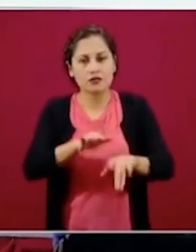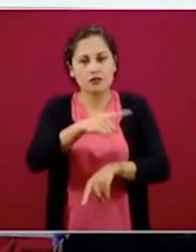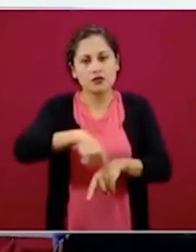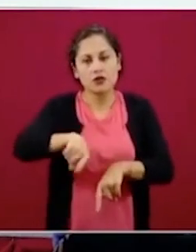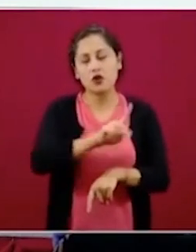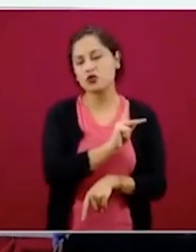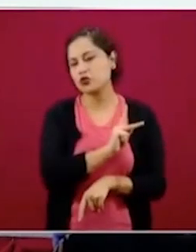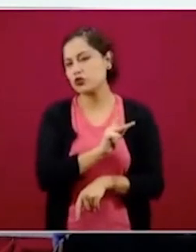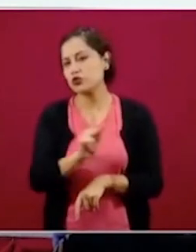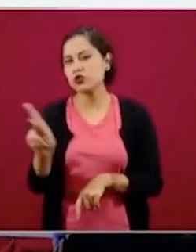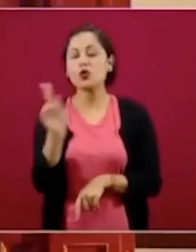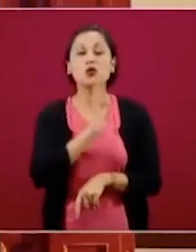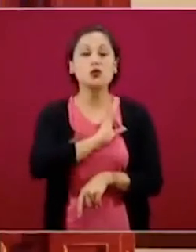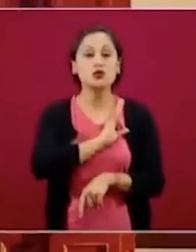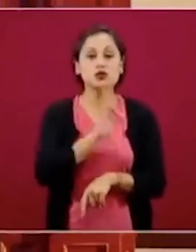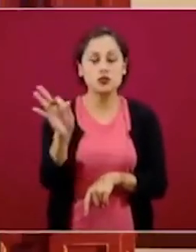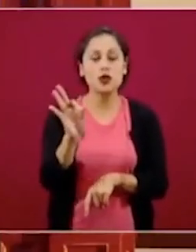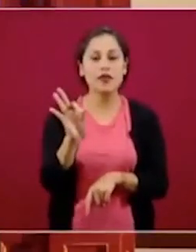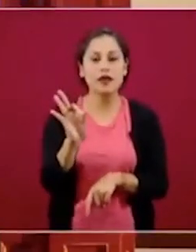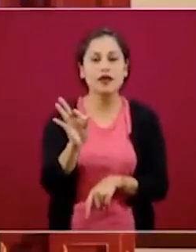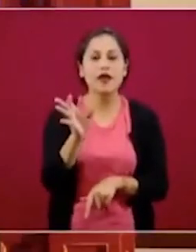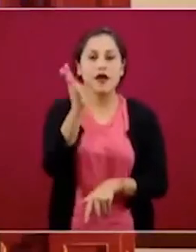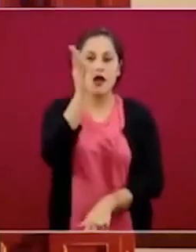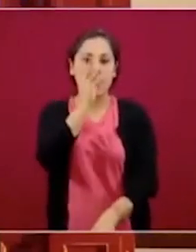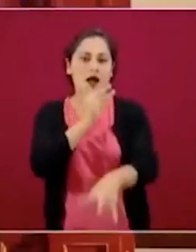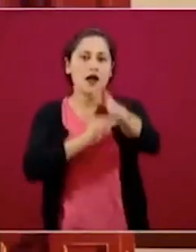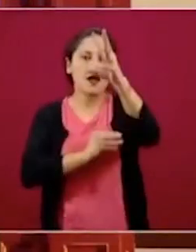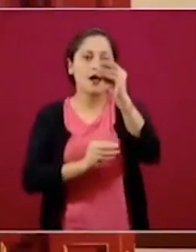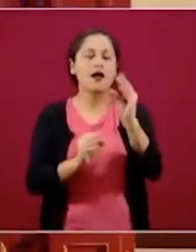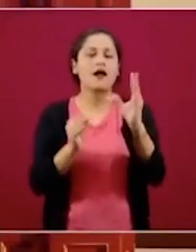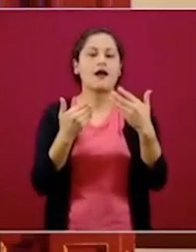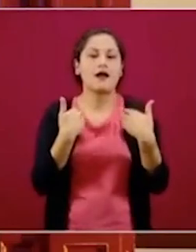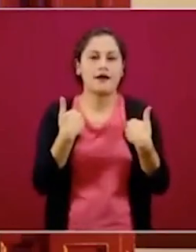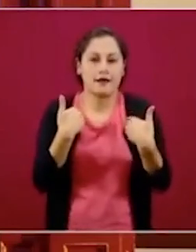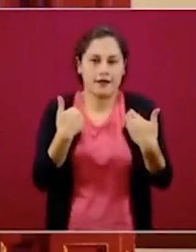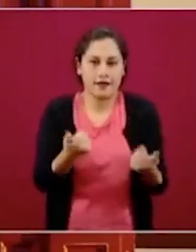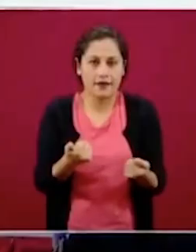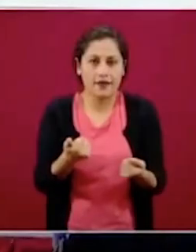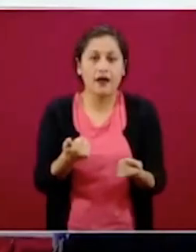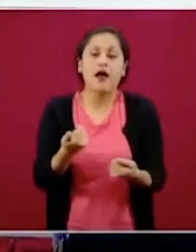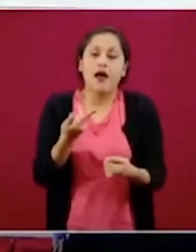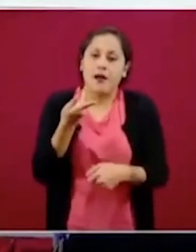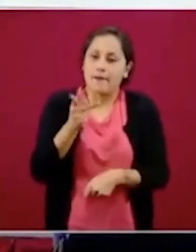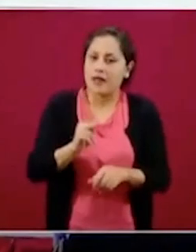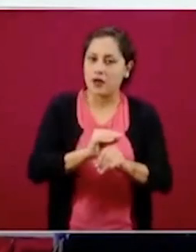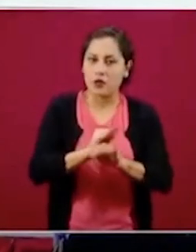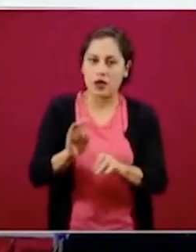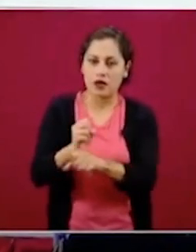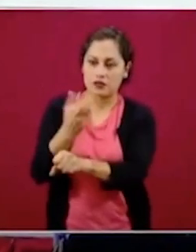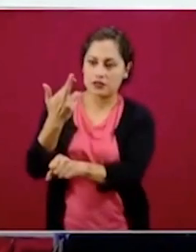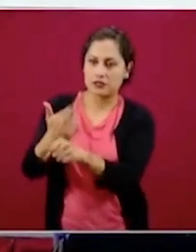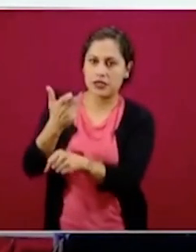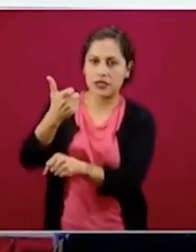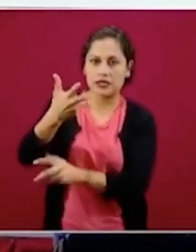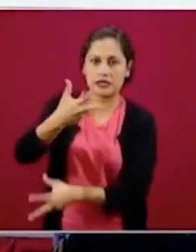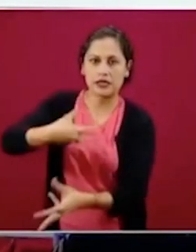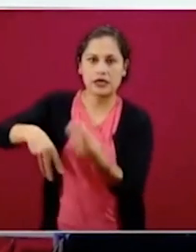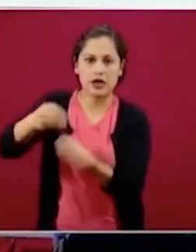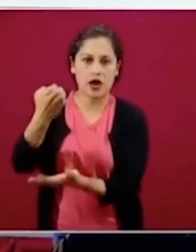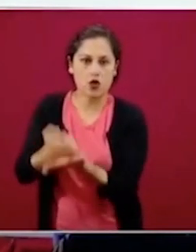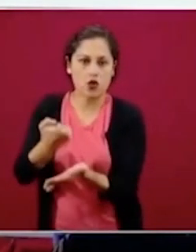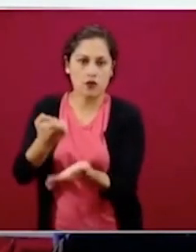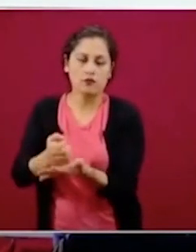todos a partir de una misma base, obviamente con el respaldo de la Secretaría de Economía. Y es en este documento de 40